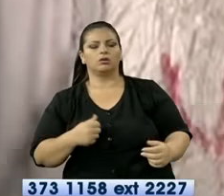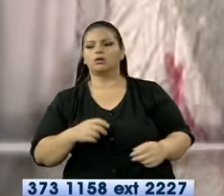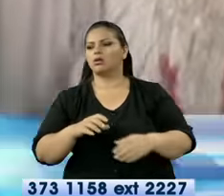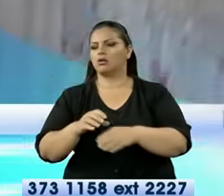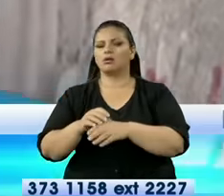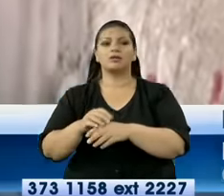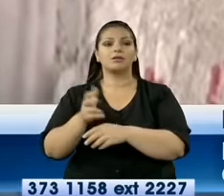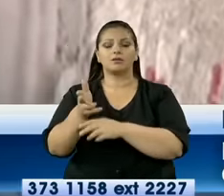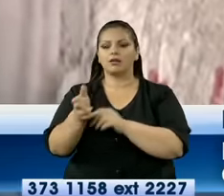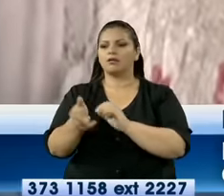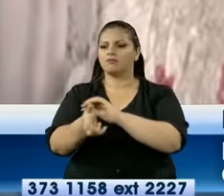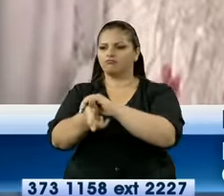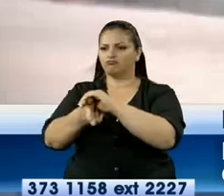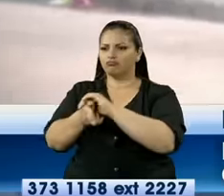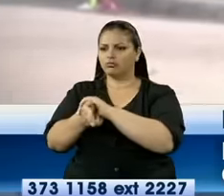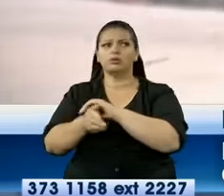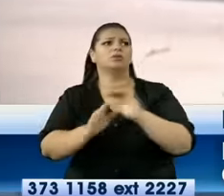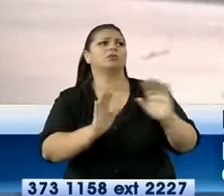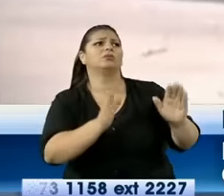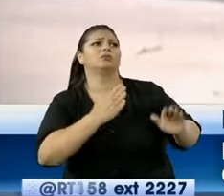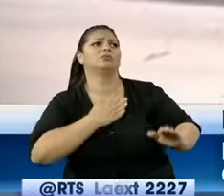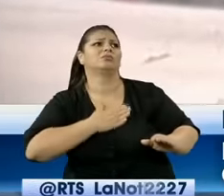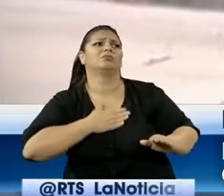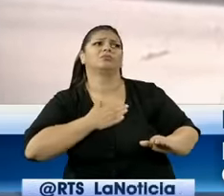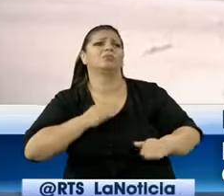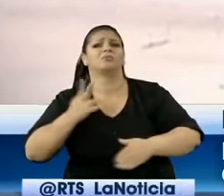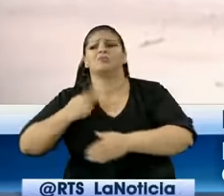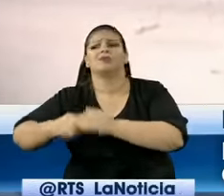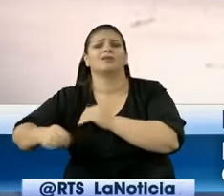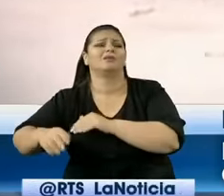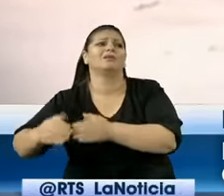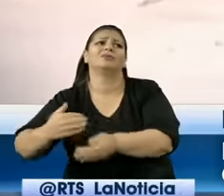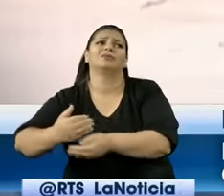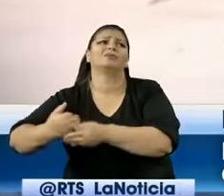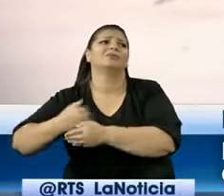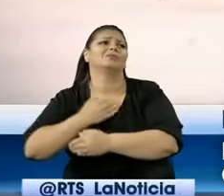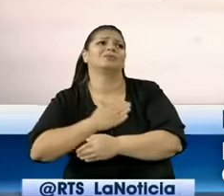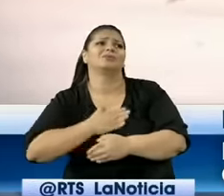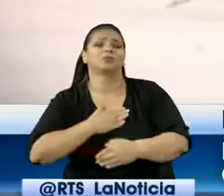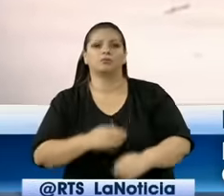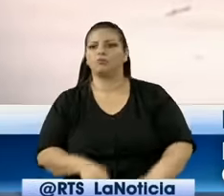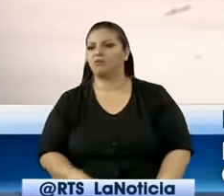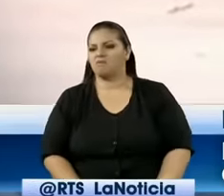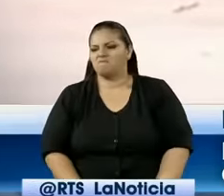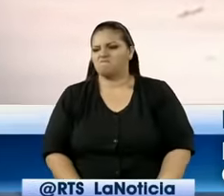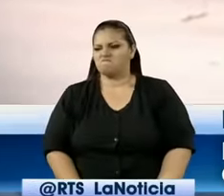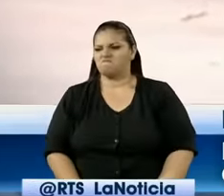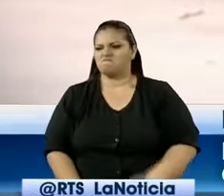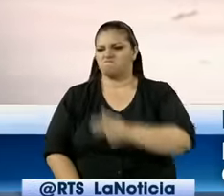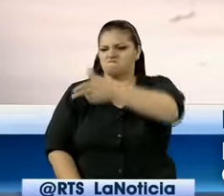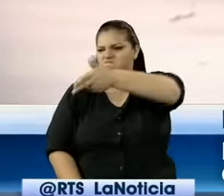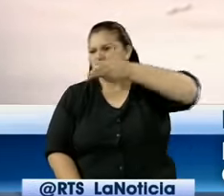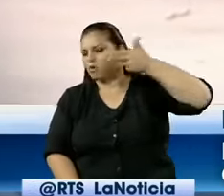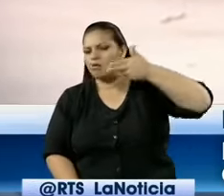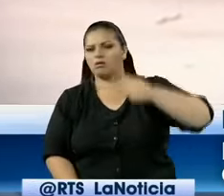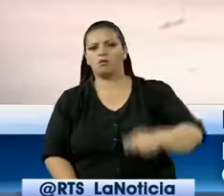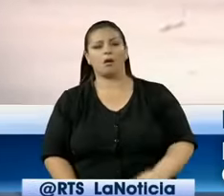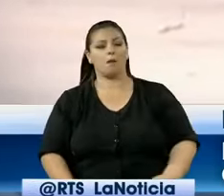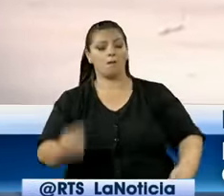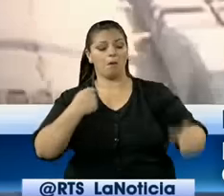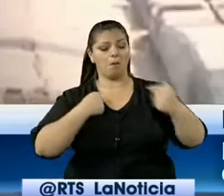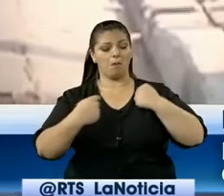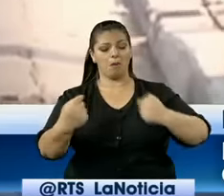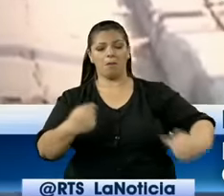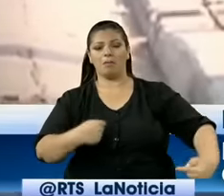loco, yo no soy nada, estoy con mi hijo, el man vino y me comenzó a disparar, y ahí yo le quise pelear el arma, pero me rompió la pierna y ahí me desplomé, y me descargaron dos